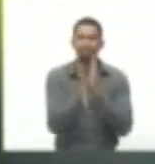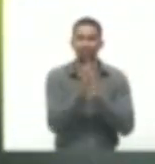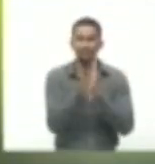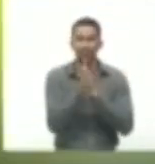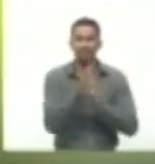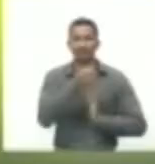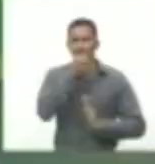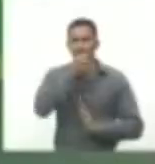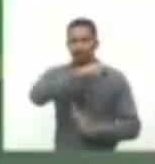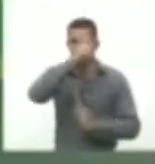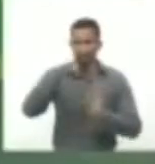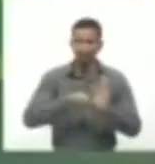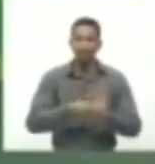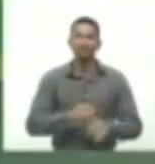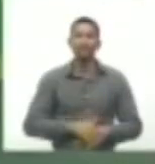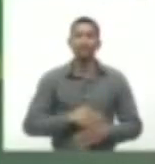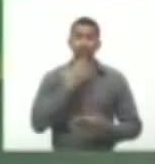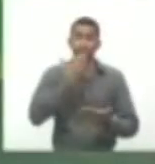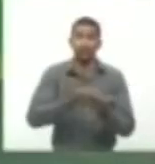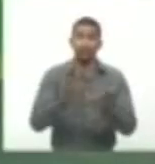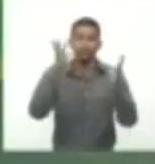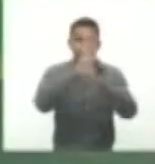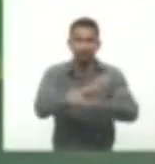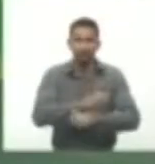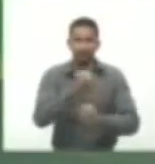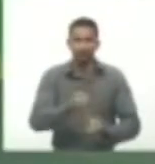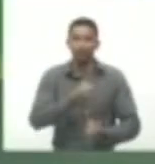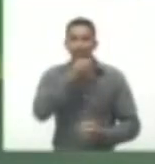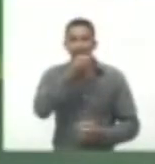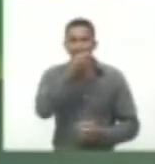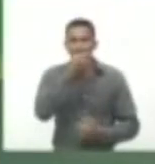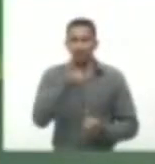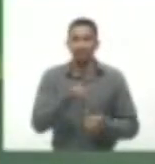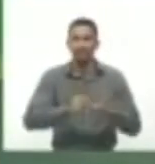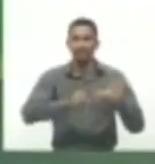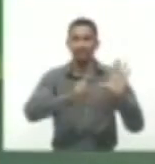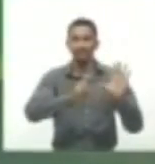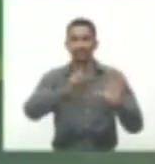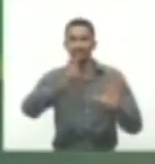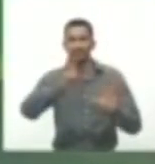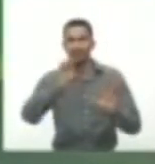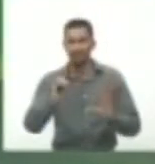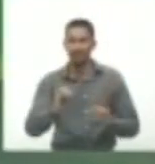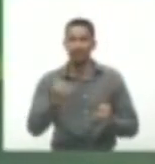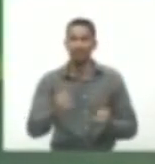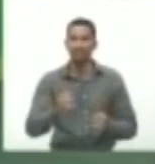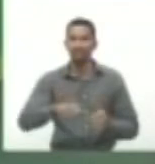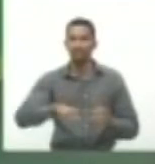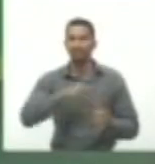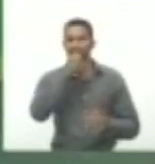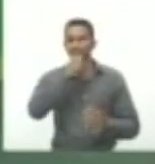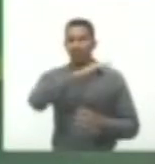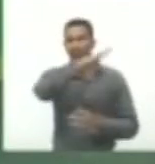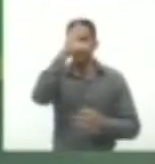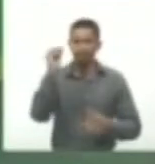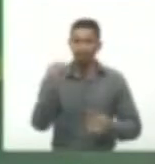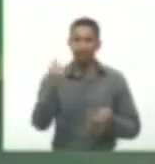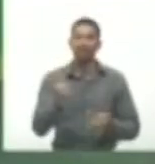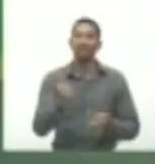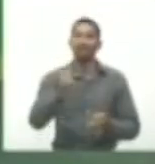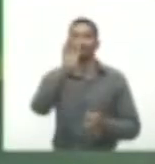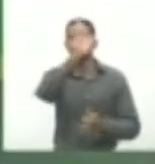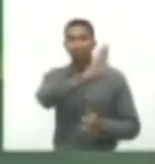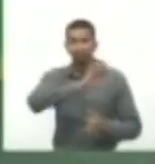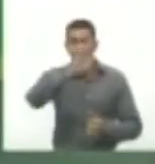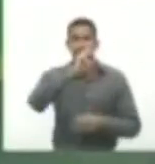emisión. Muy buenas noches, estas son las noticias de las 6:30 por aquí, por Telecaribe. Las noticias de la región, Colombia y el mundo están aquí